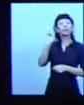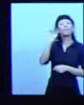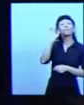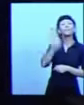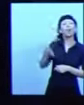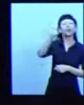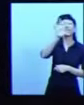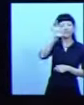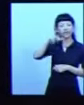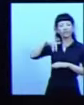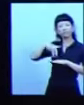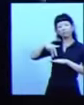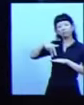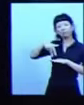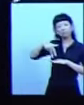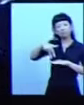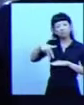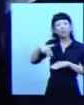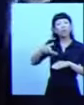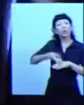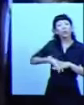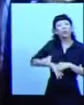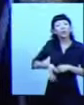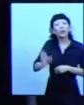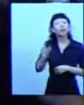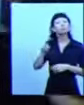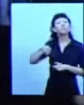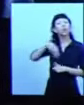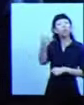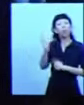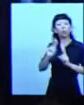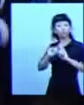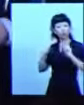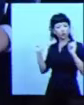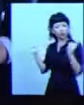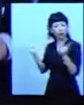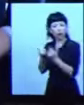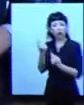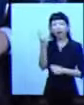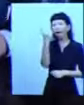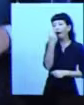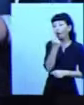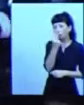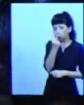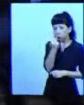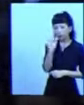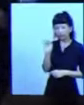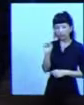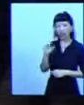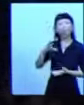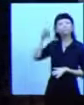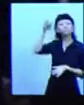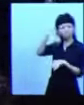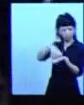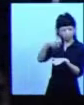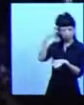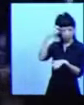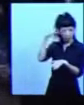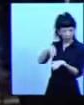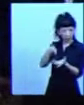la realidad a su visión no ajustan su visión y la van adecuando a como se va presentando